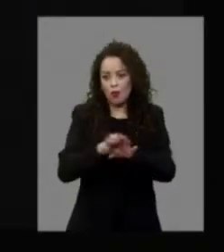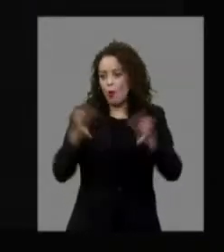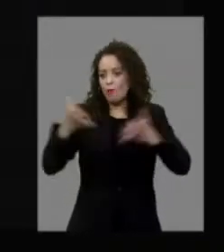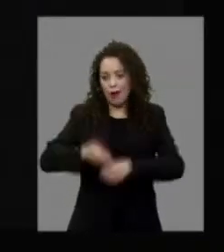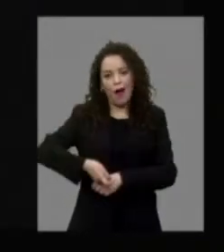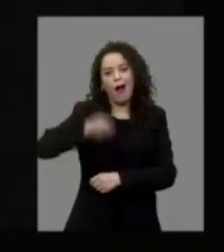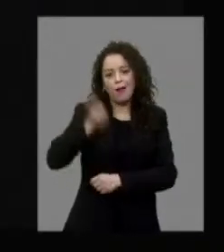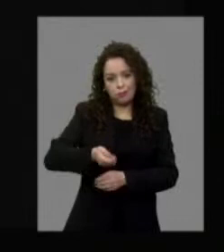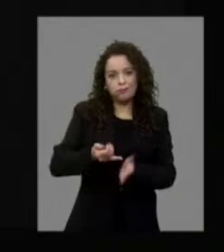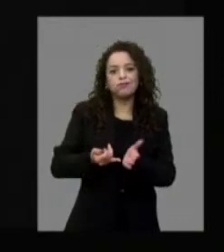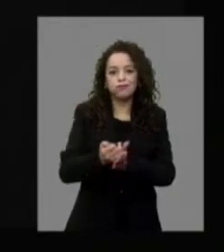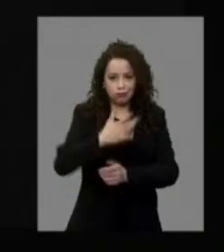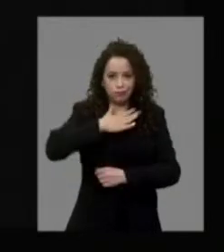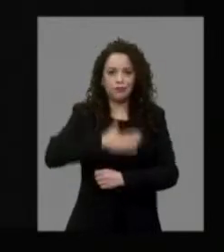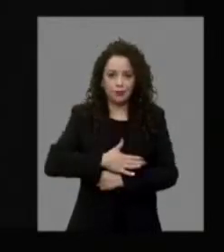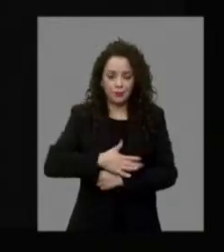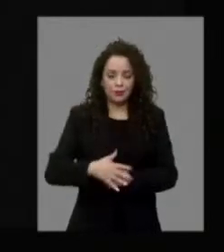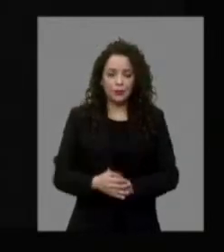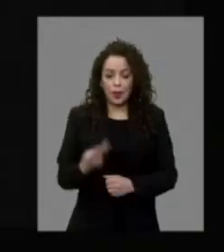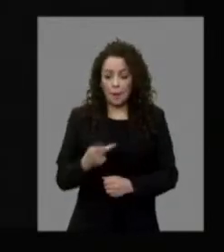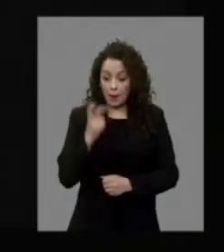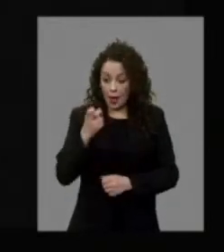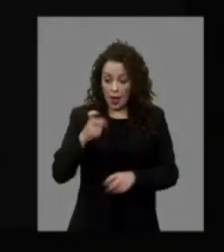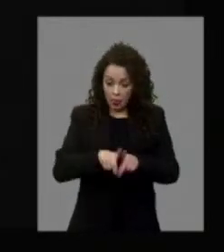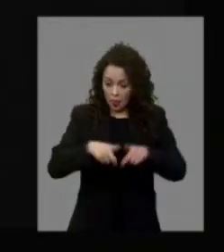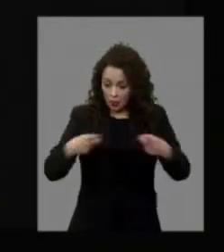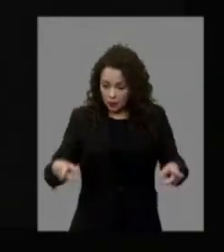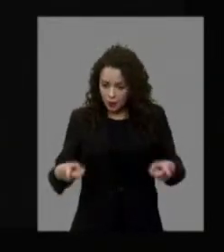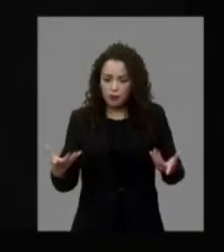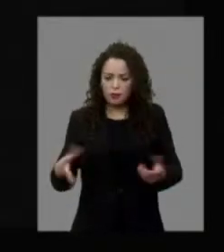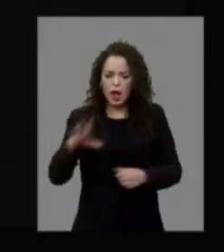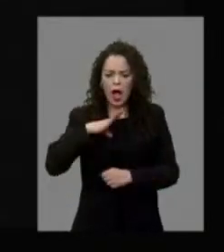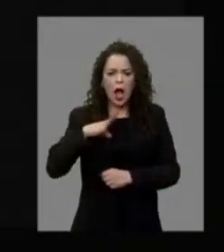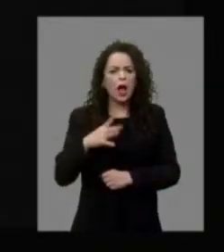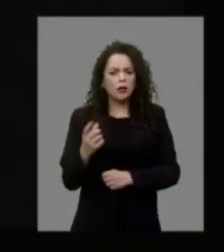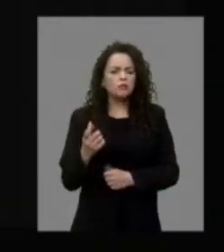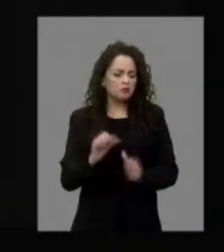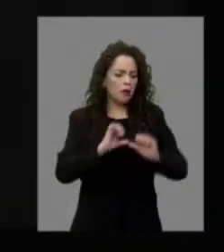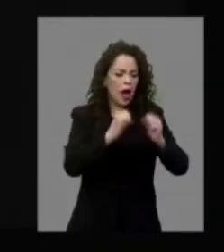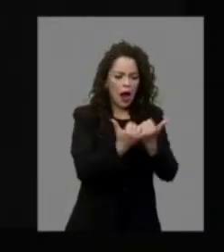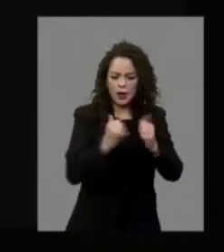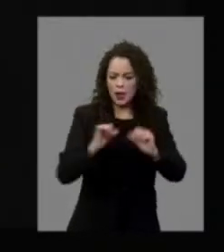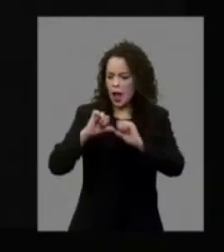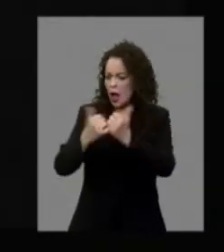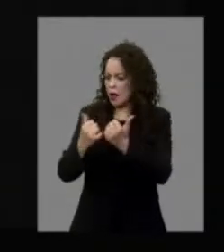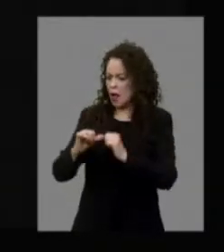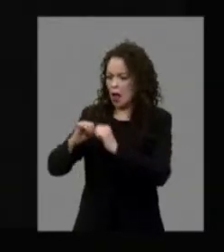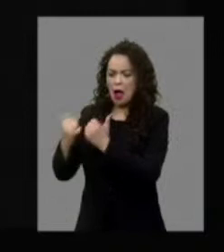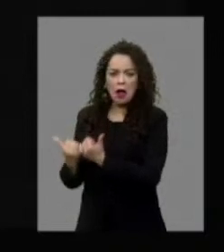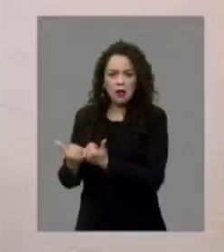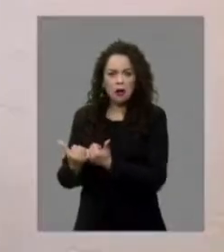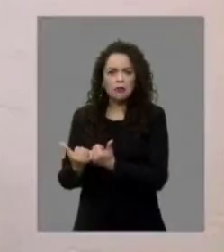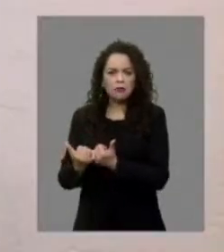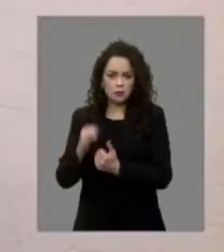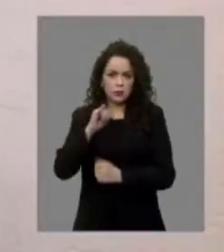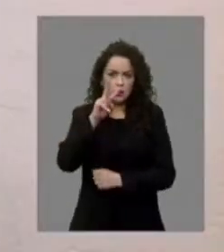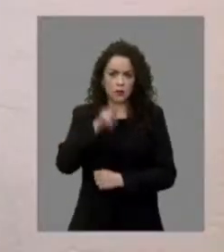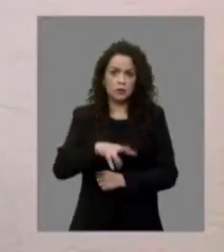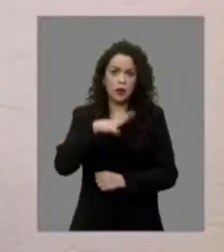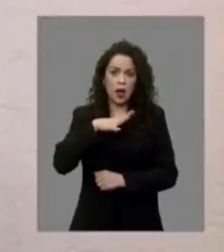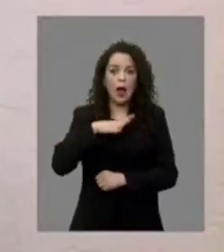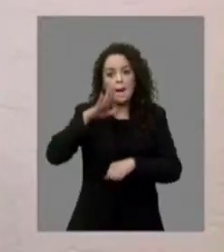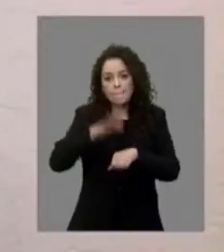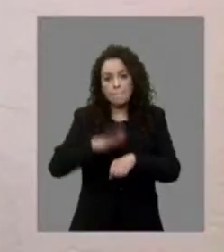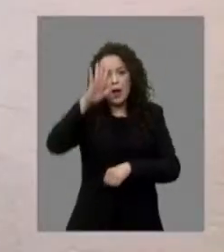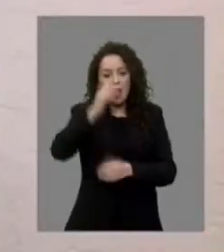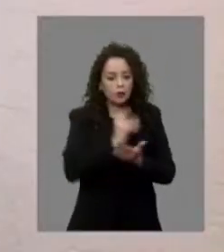de desarrollo jurisprudencial aparecen algunas áreas que tienen, sin duda, es cierto que tienen un mayor desarrollo que